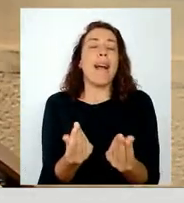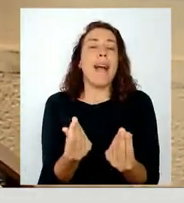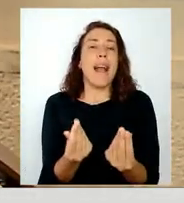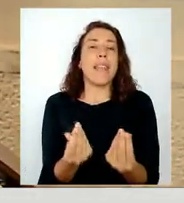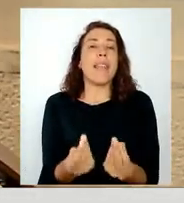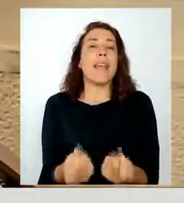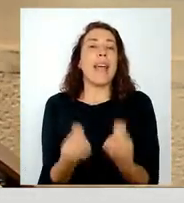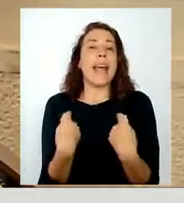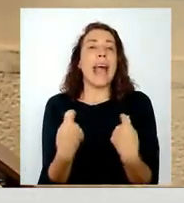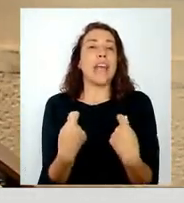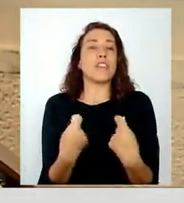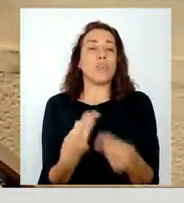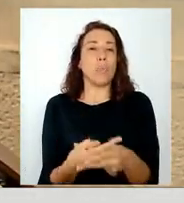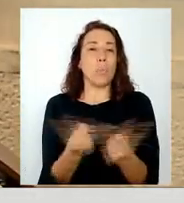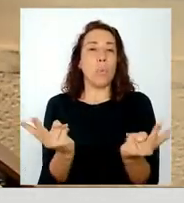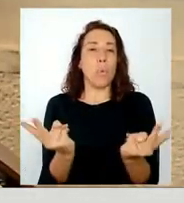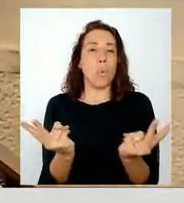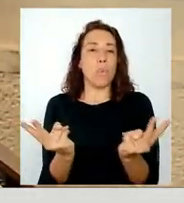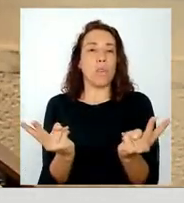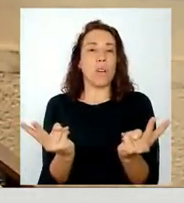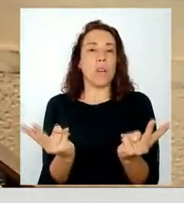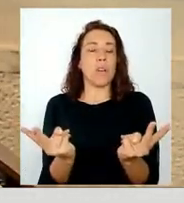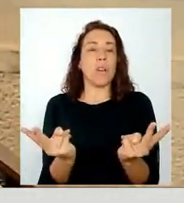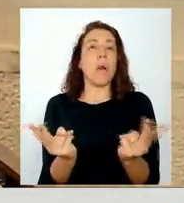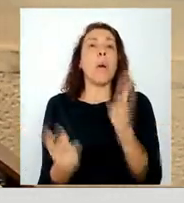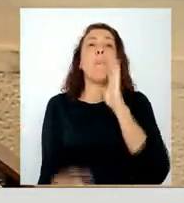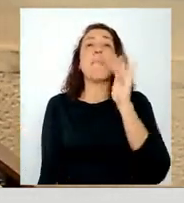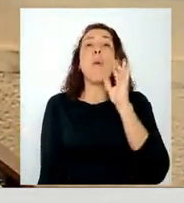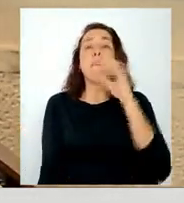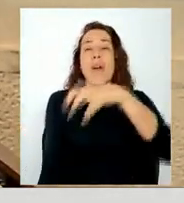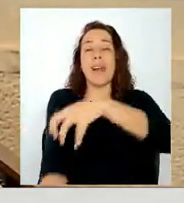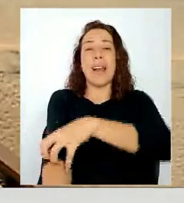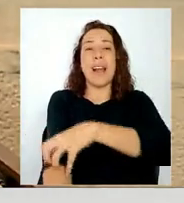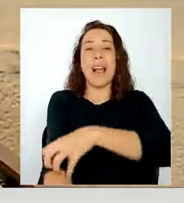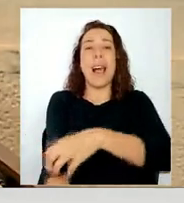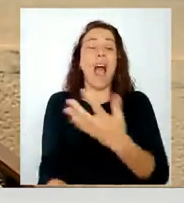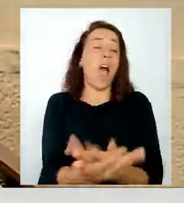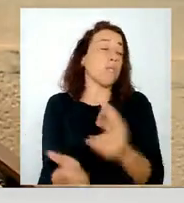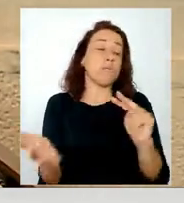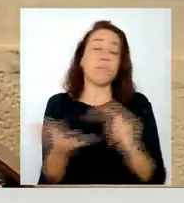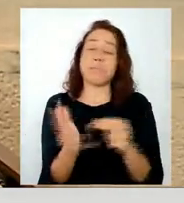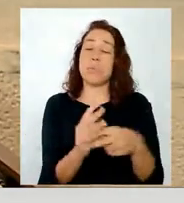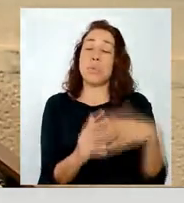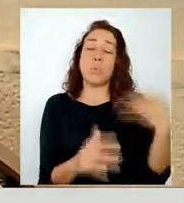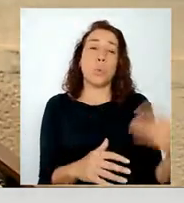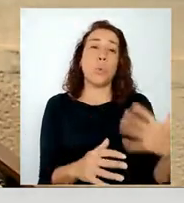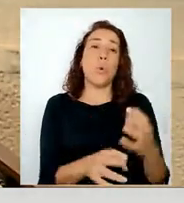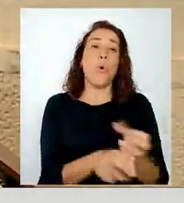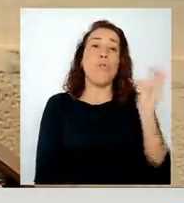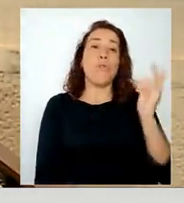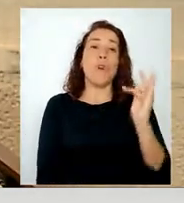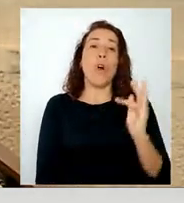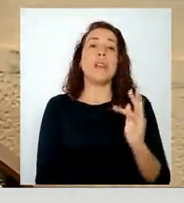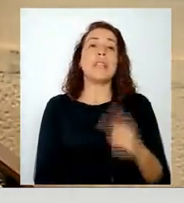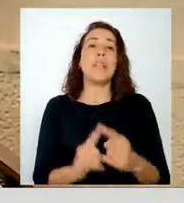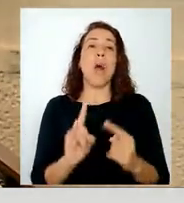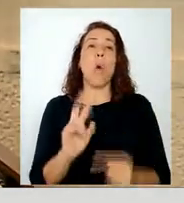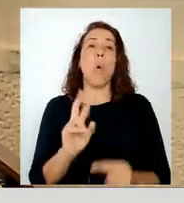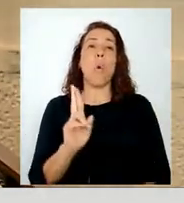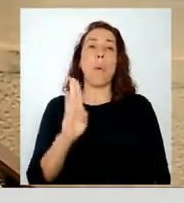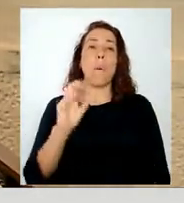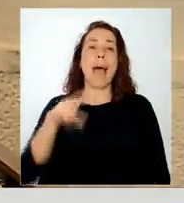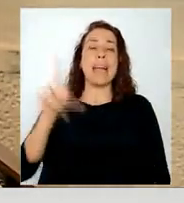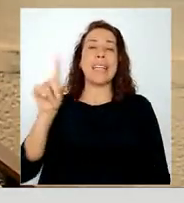presidente en la región del biobío tenemos la escoba la fundación urbanismo social se le